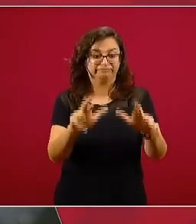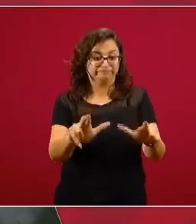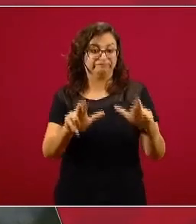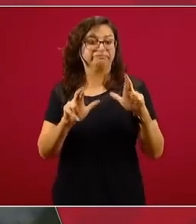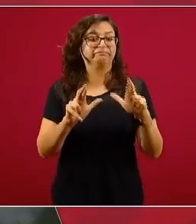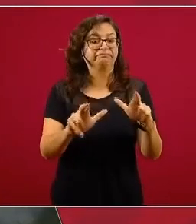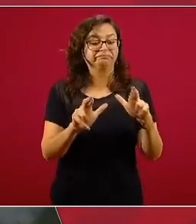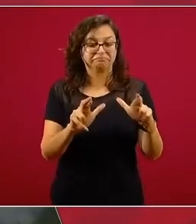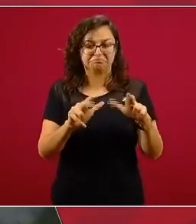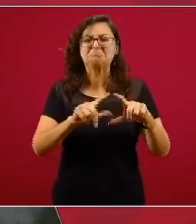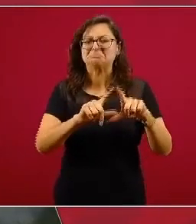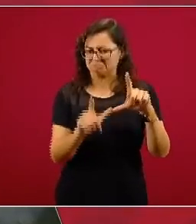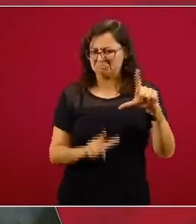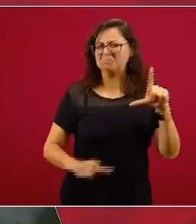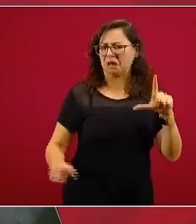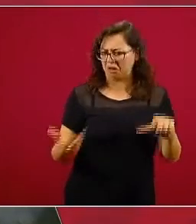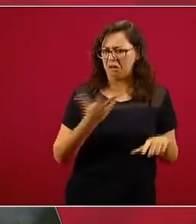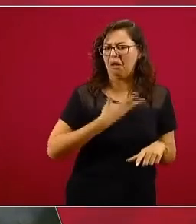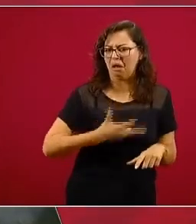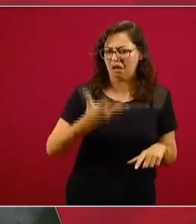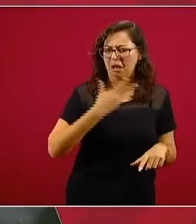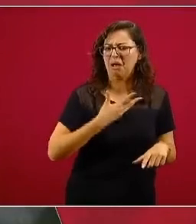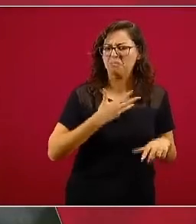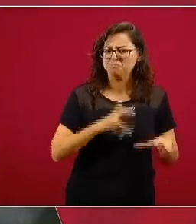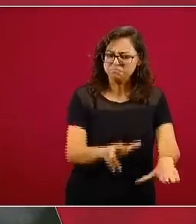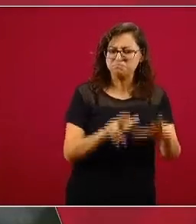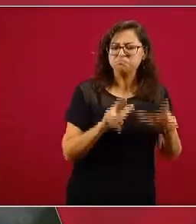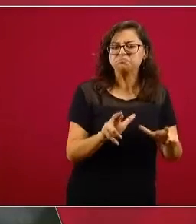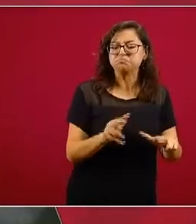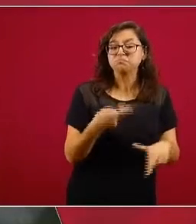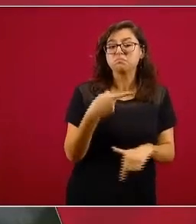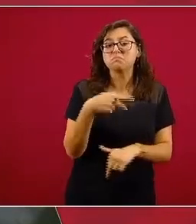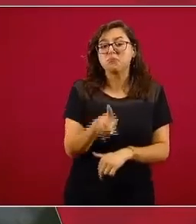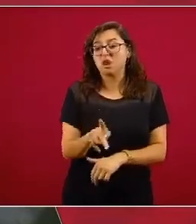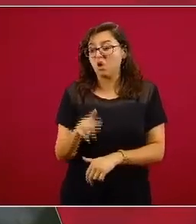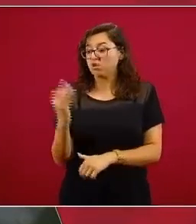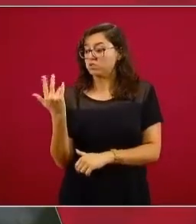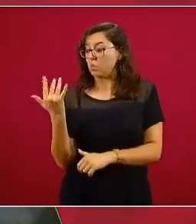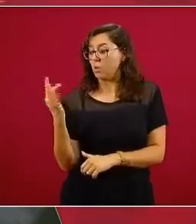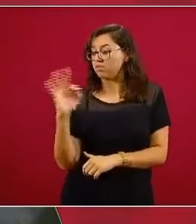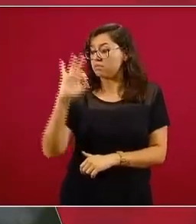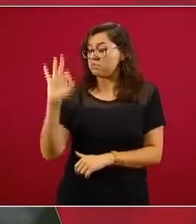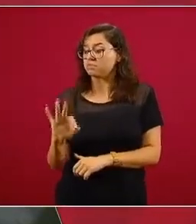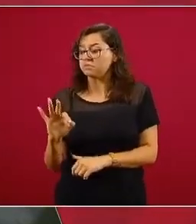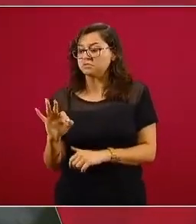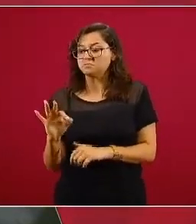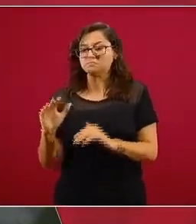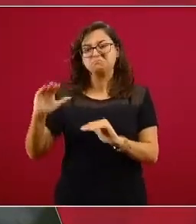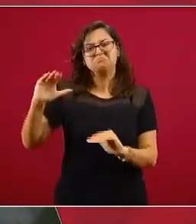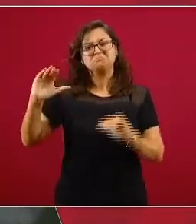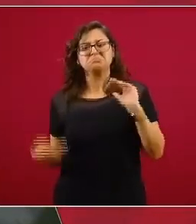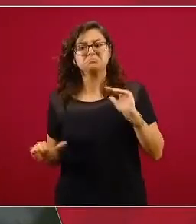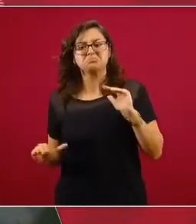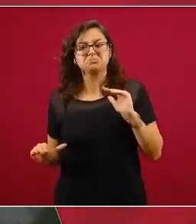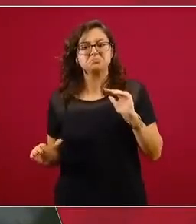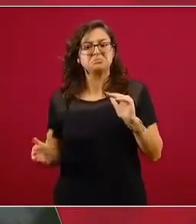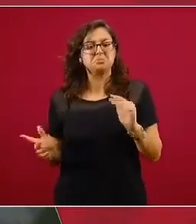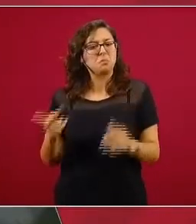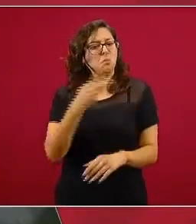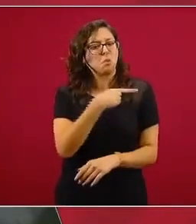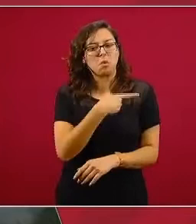y la mitad de su población vive en insuficiencia económica, no tiene el ahorro, los